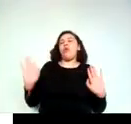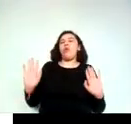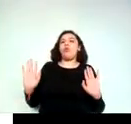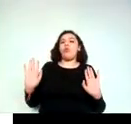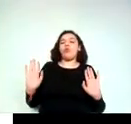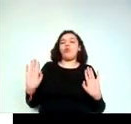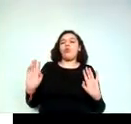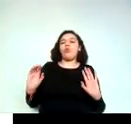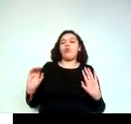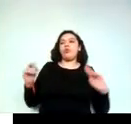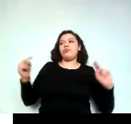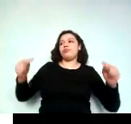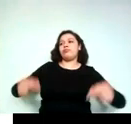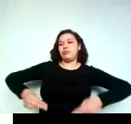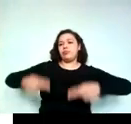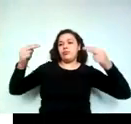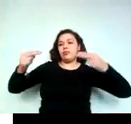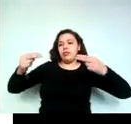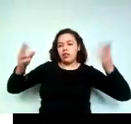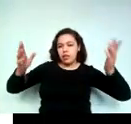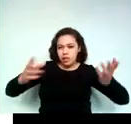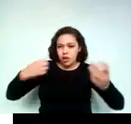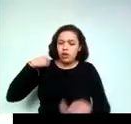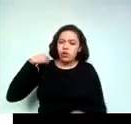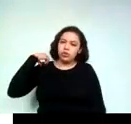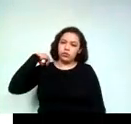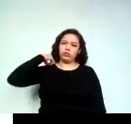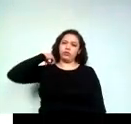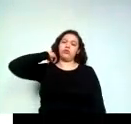de normas para hacer inspecciones que no son específicamente